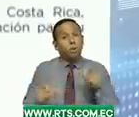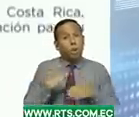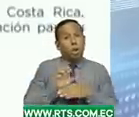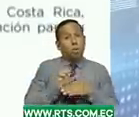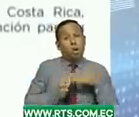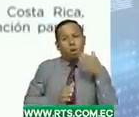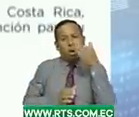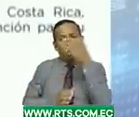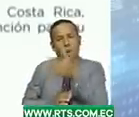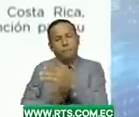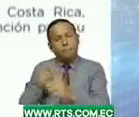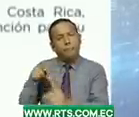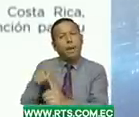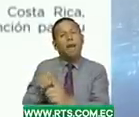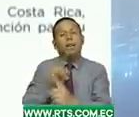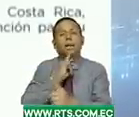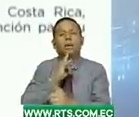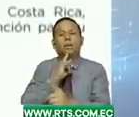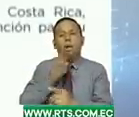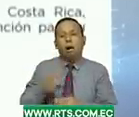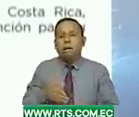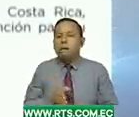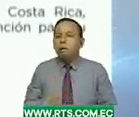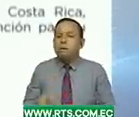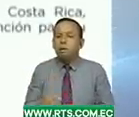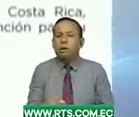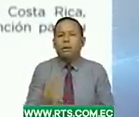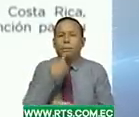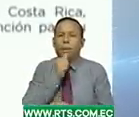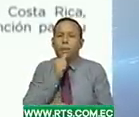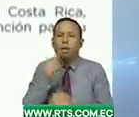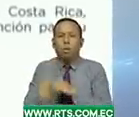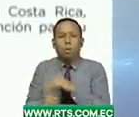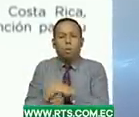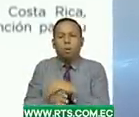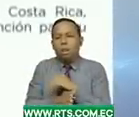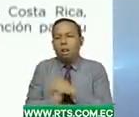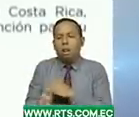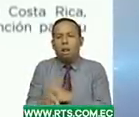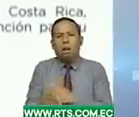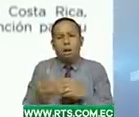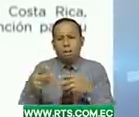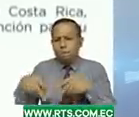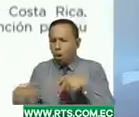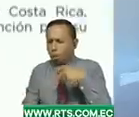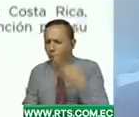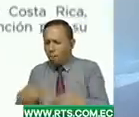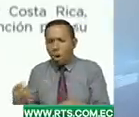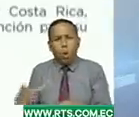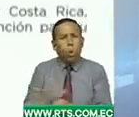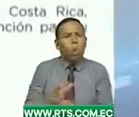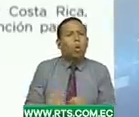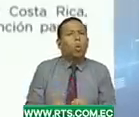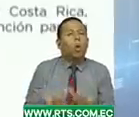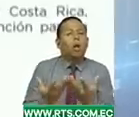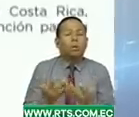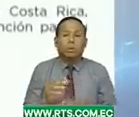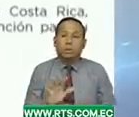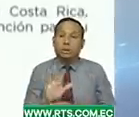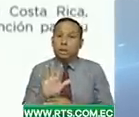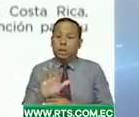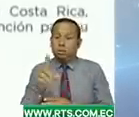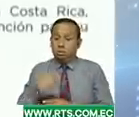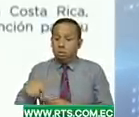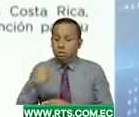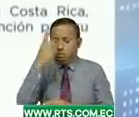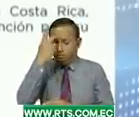territorio estadounidense por pasos irregulares. Del total de heridos, asegura el comunicado, 5 han decidido